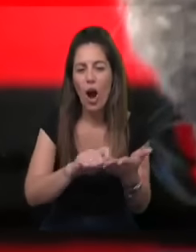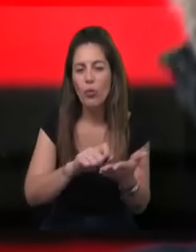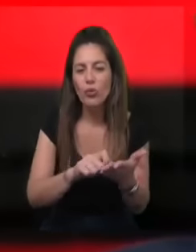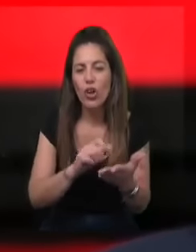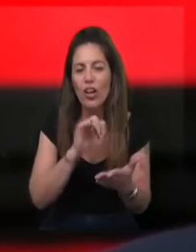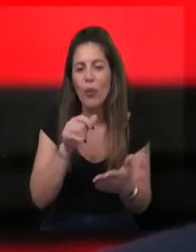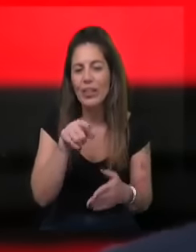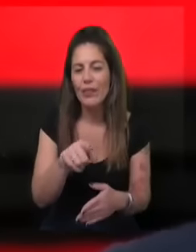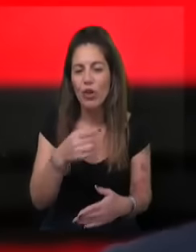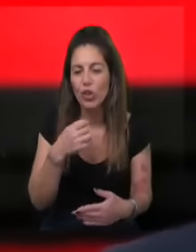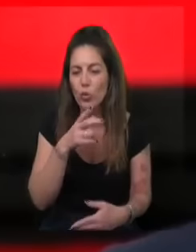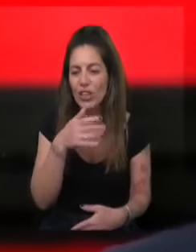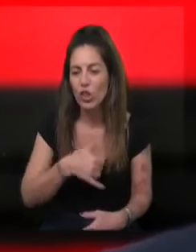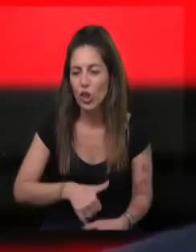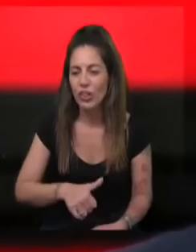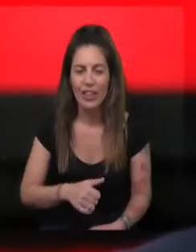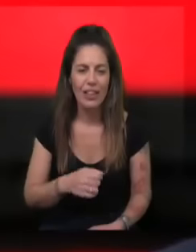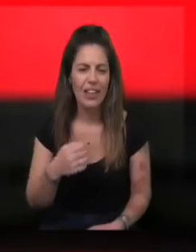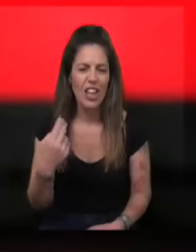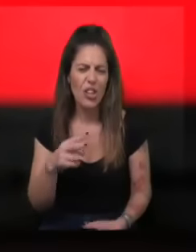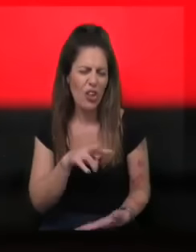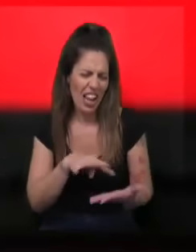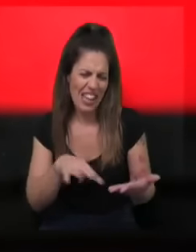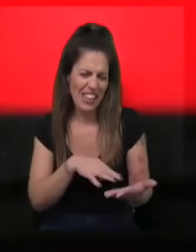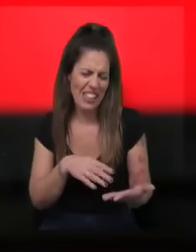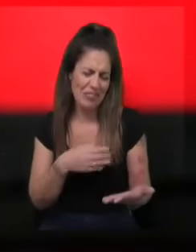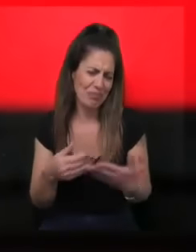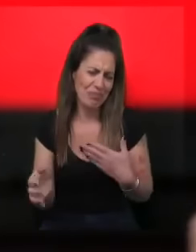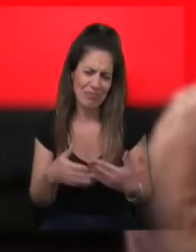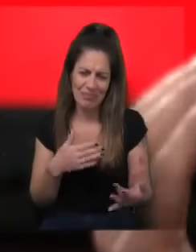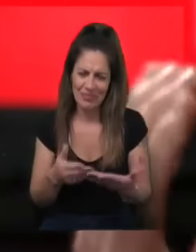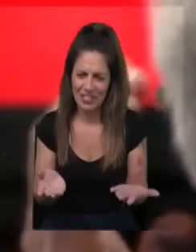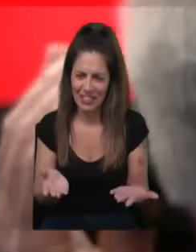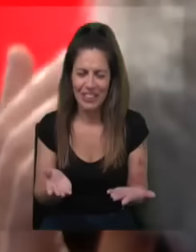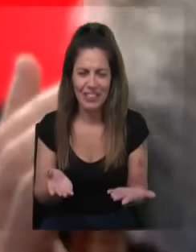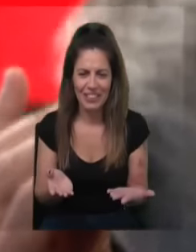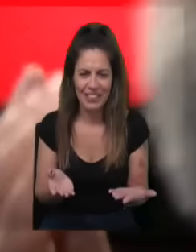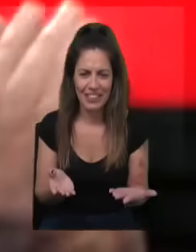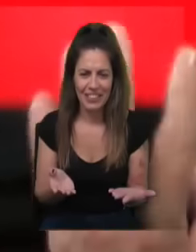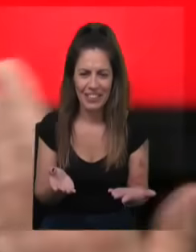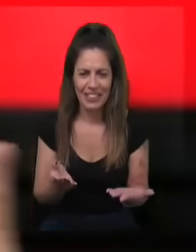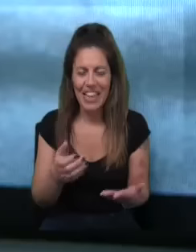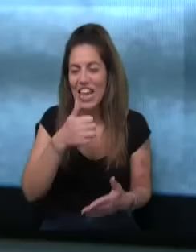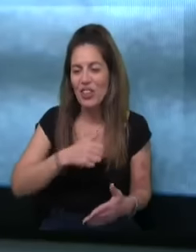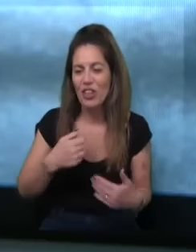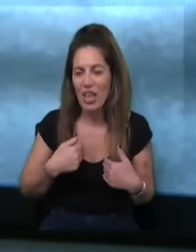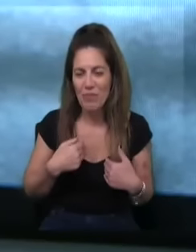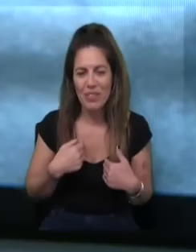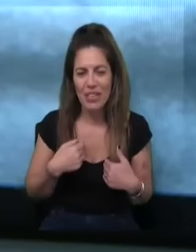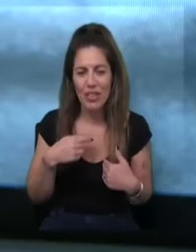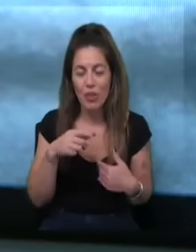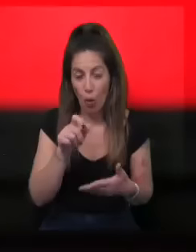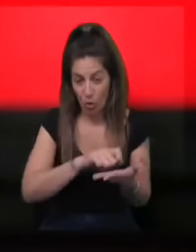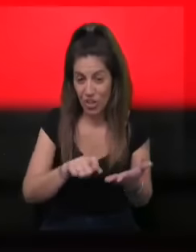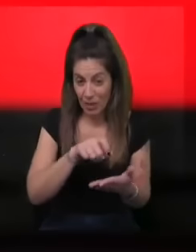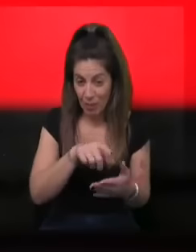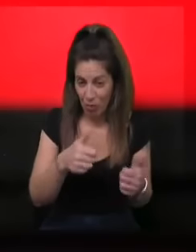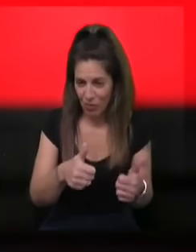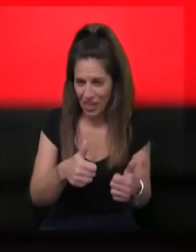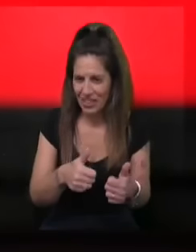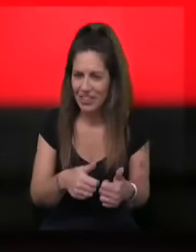autobiografía nadie la leería así que sería intrascendente per Bueno ese es el título transcendente